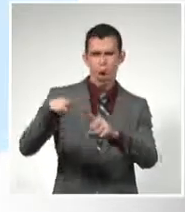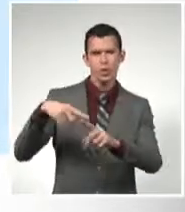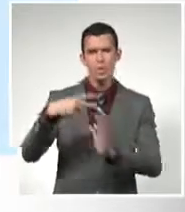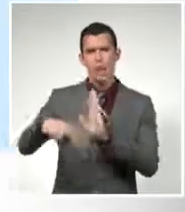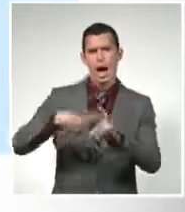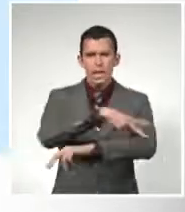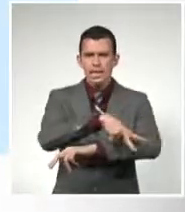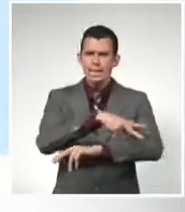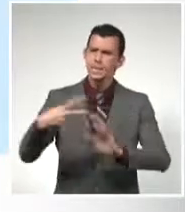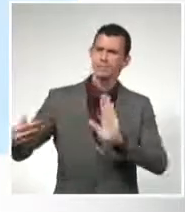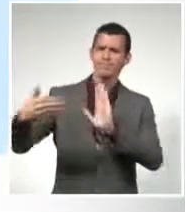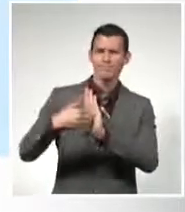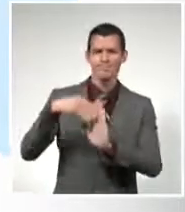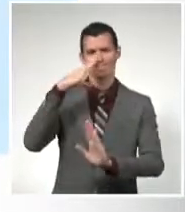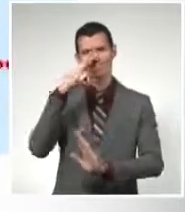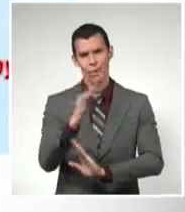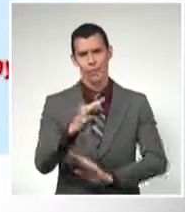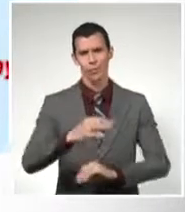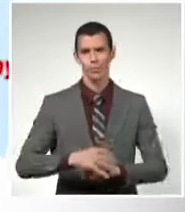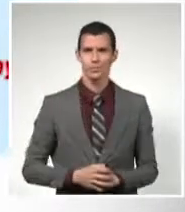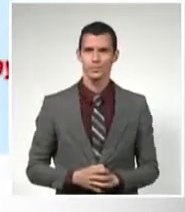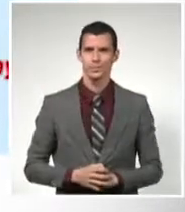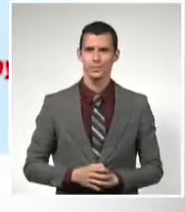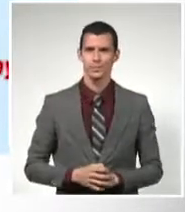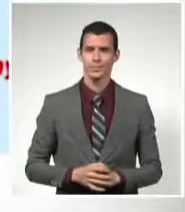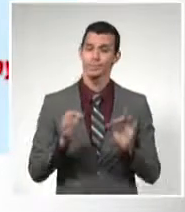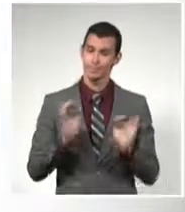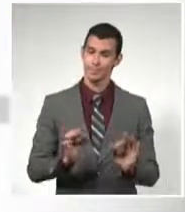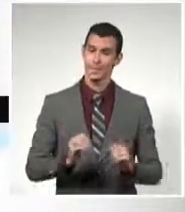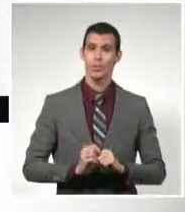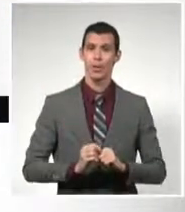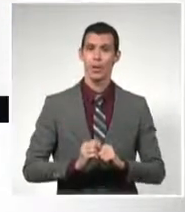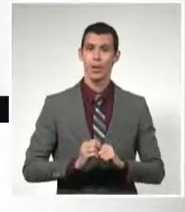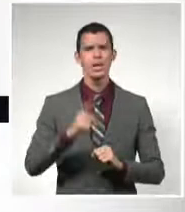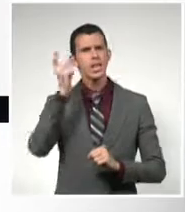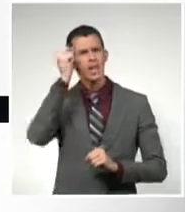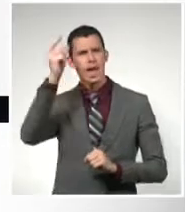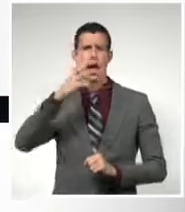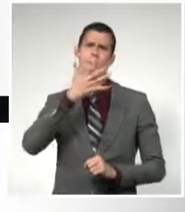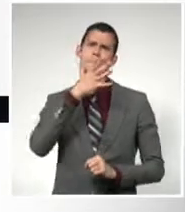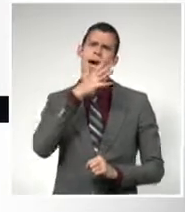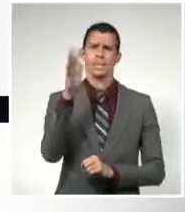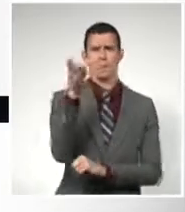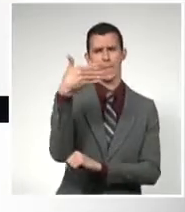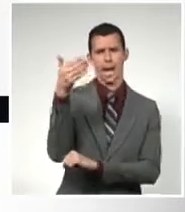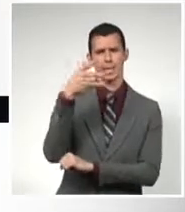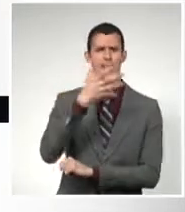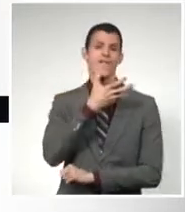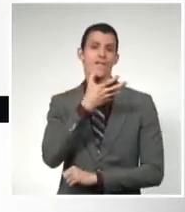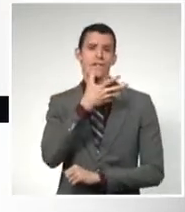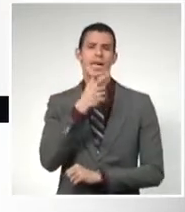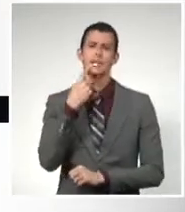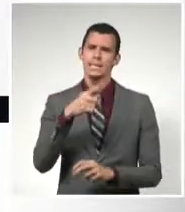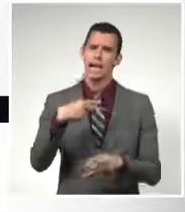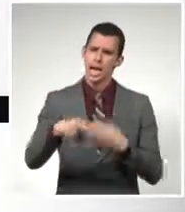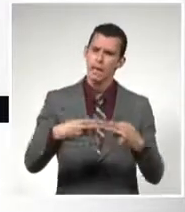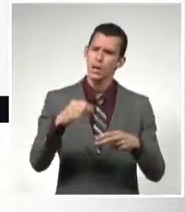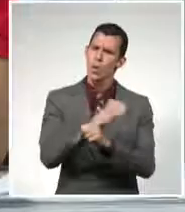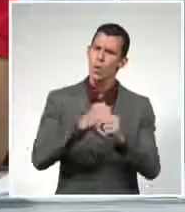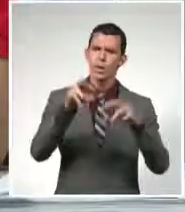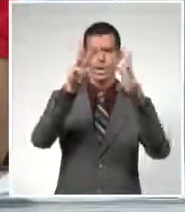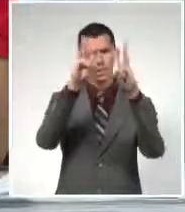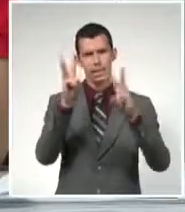Ideas que son banderas, Fidel por siempre y Jóvenes de Izquierda marcarán el debate en la web ujc.cu y las redes